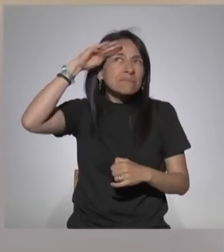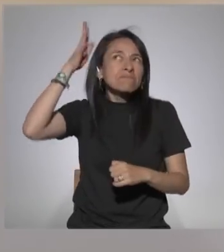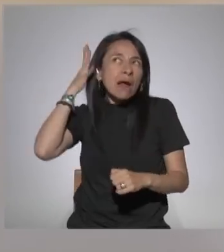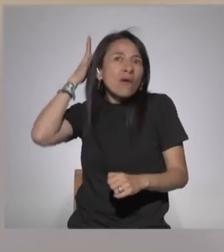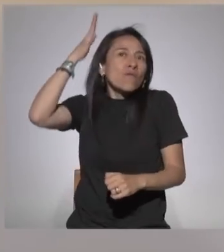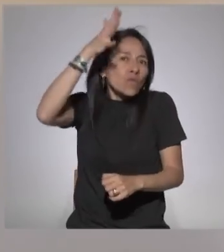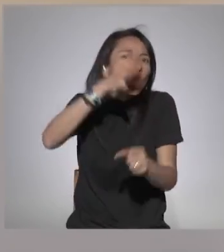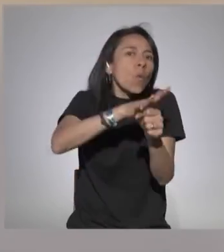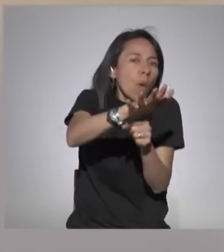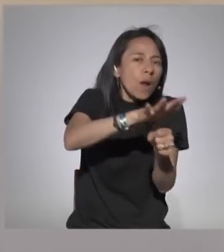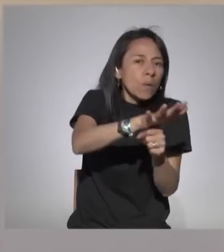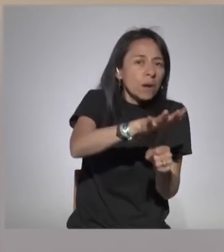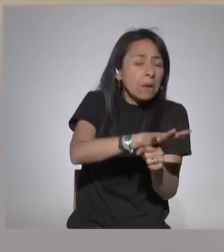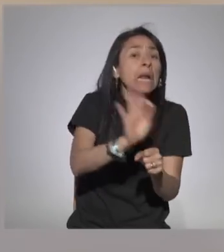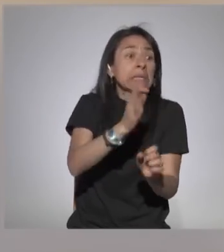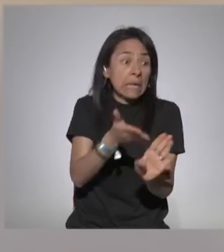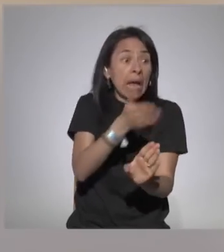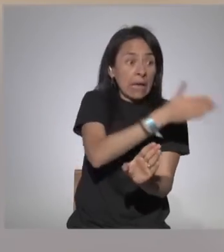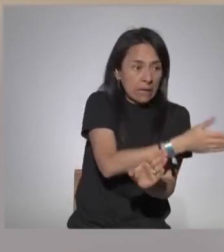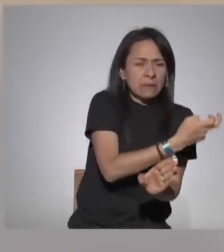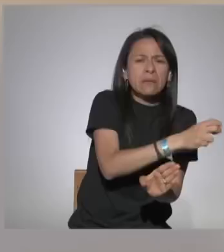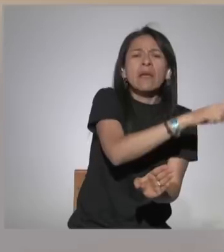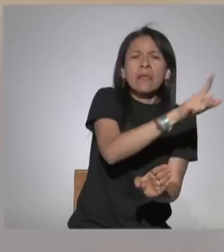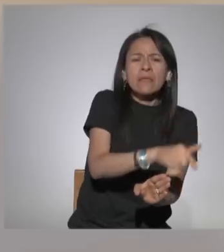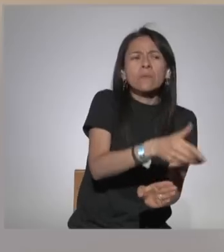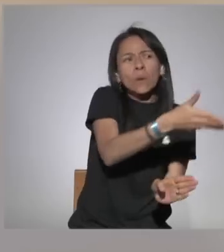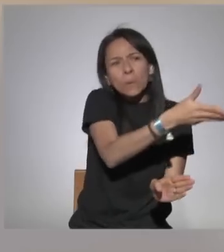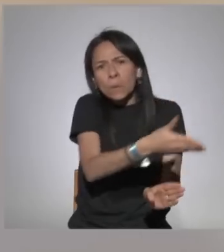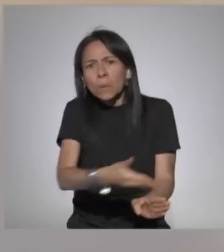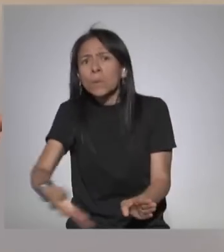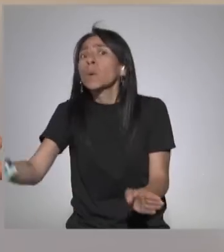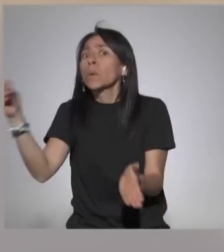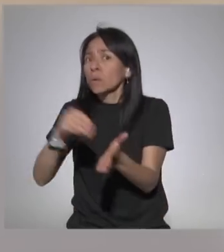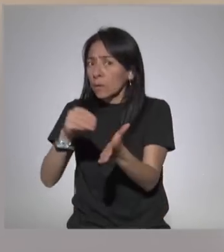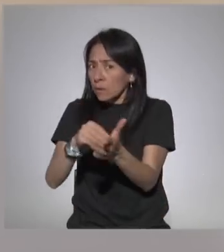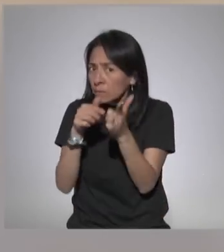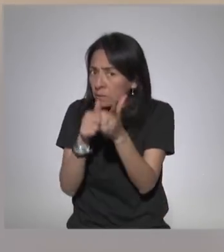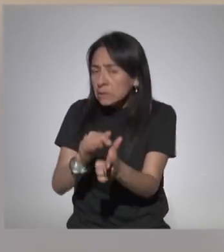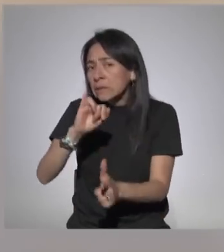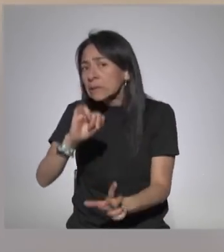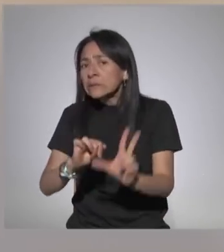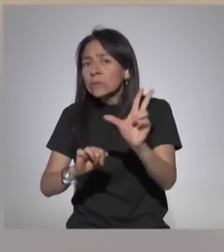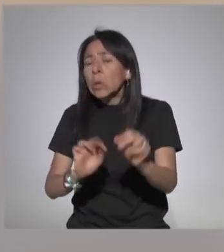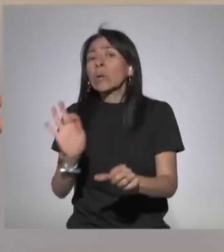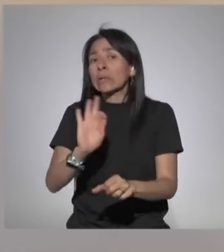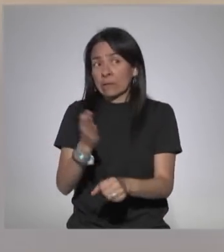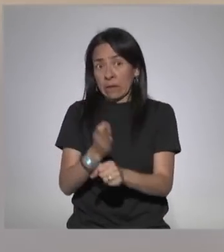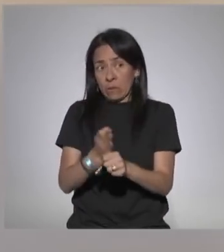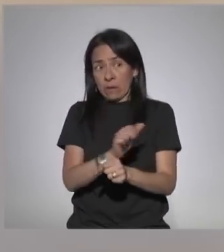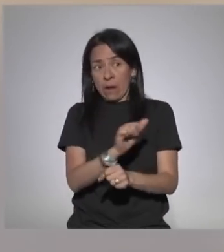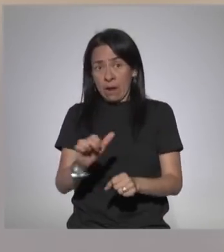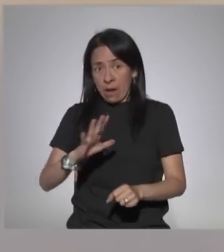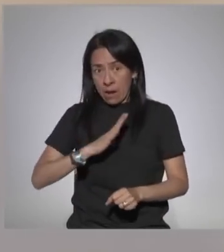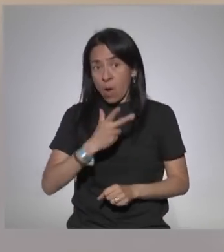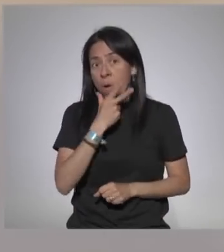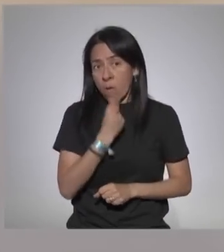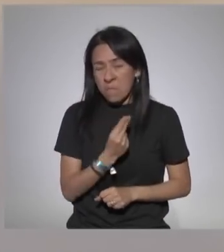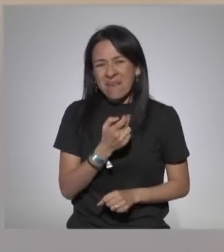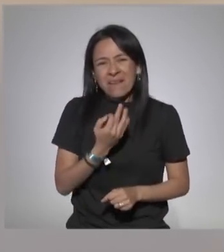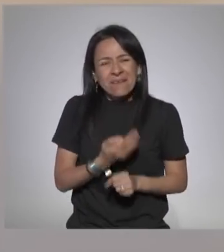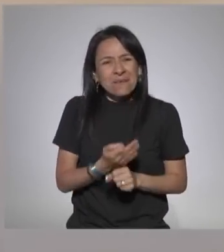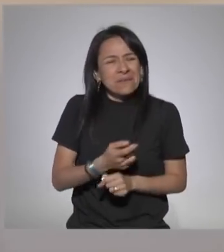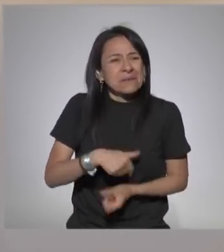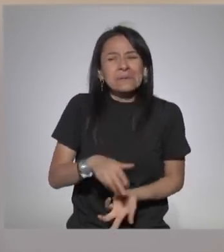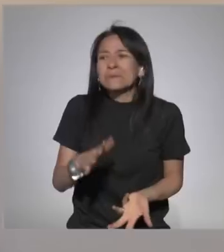personas pueden seguir con estas creencias para buscar pareja, es decir, puede ser que haya hombres que estén buscando una nueva pareja porque